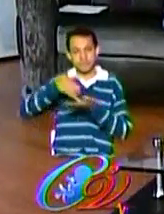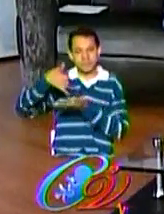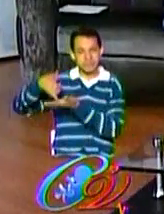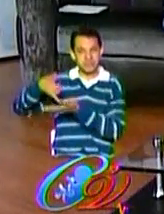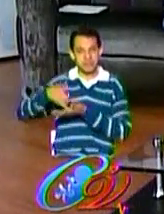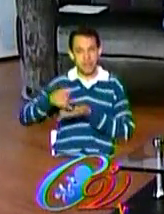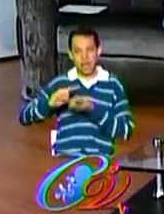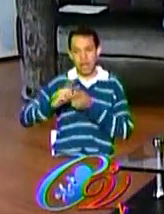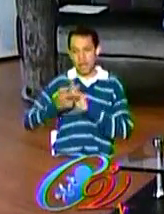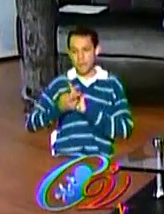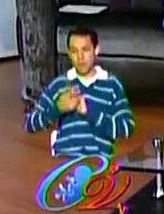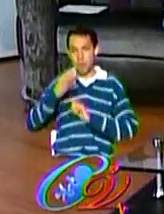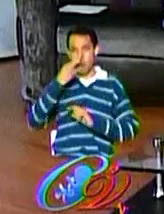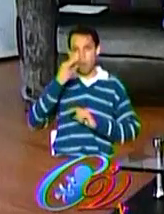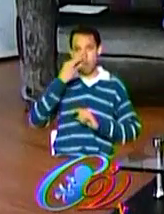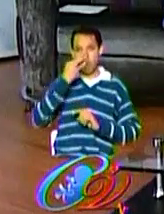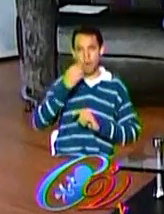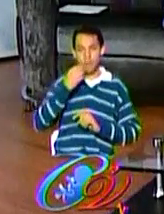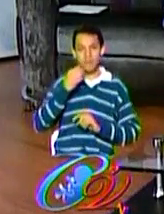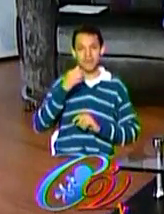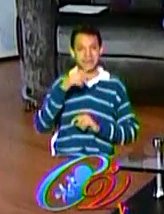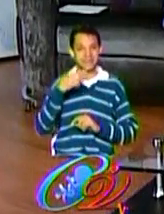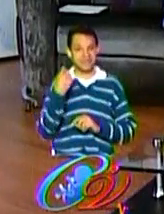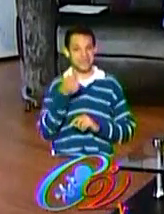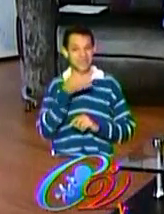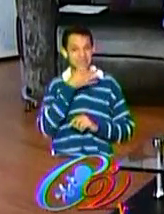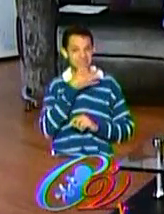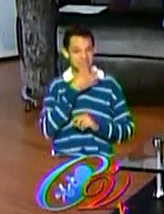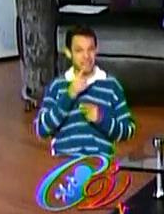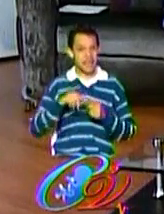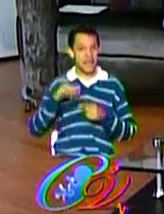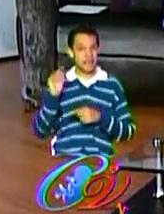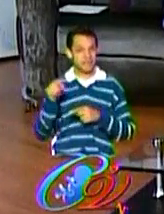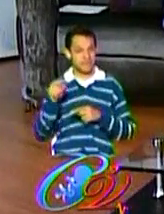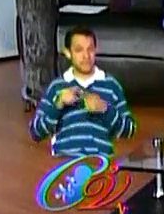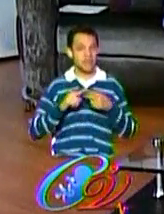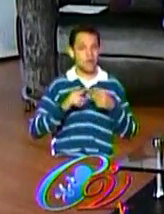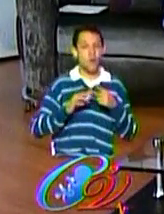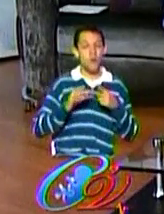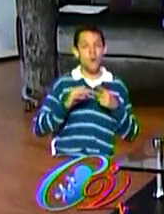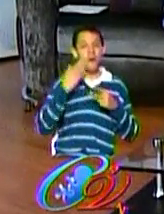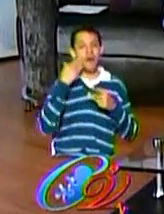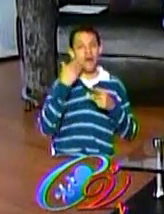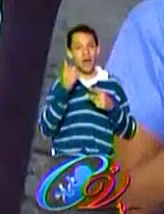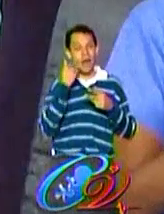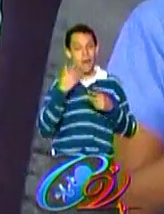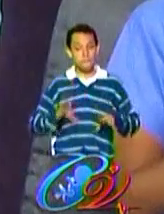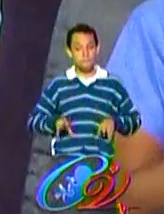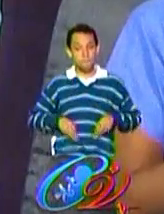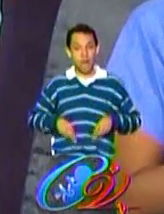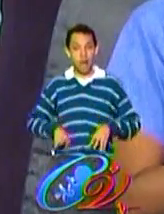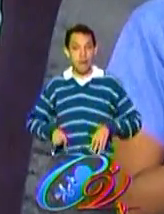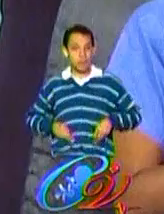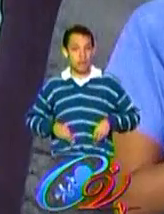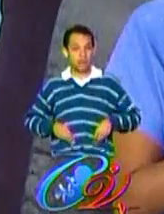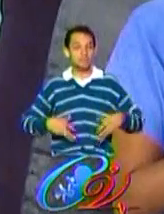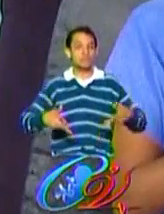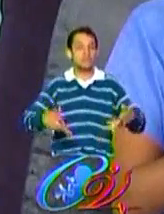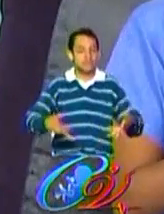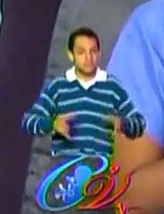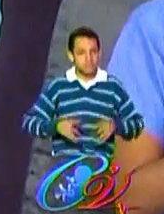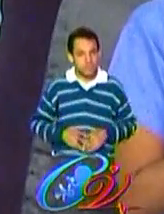hormonales, ¿cierto? Hombres que se feminizan, mujeres con problemas de fertilidad, y está basado